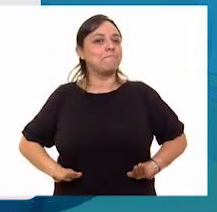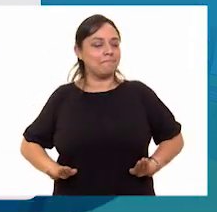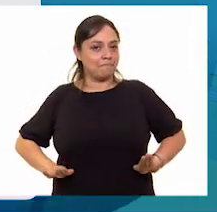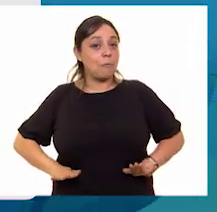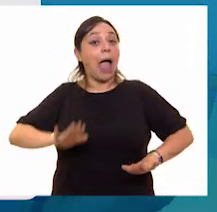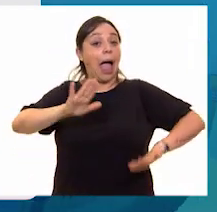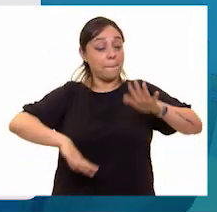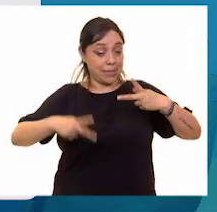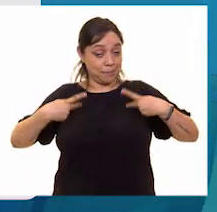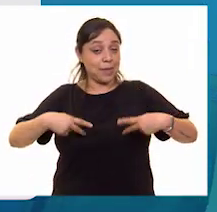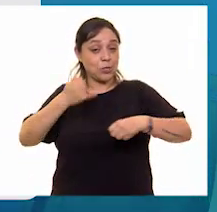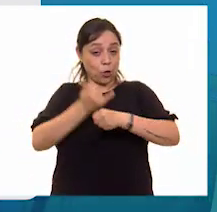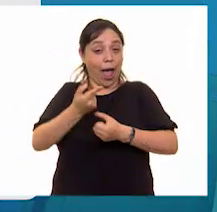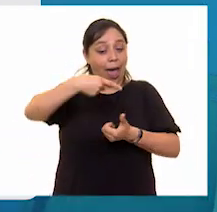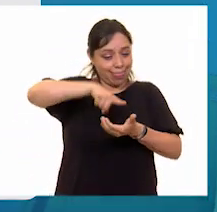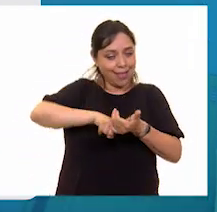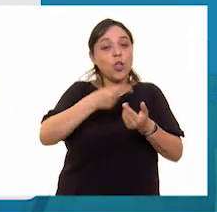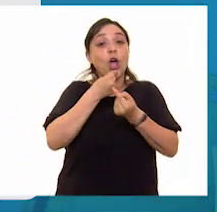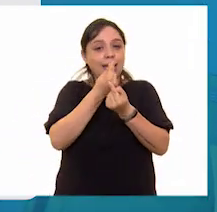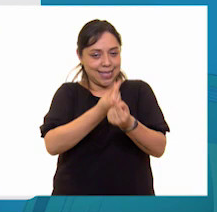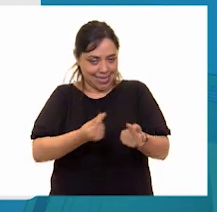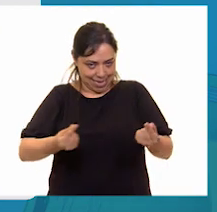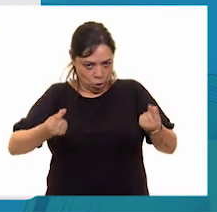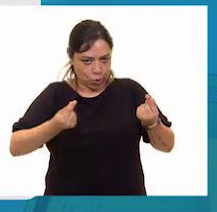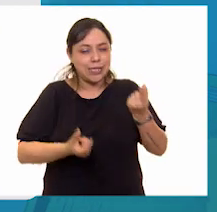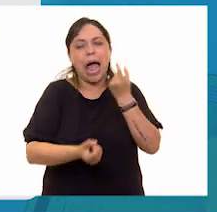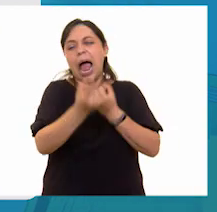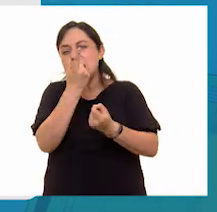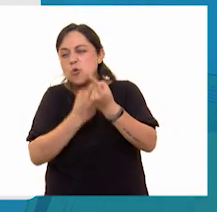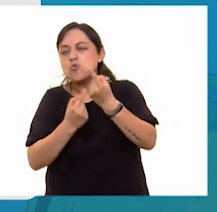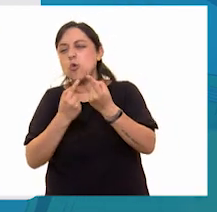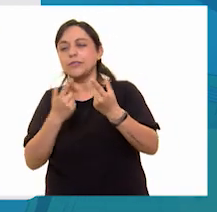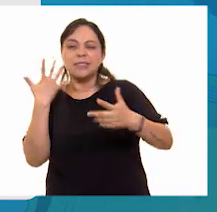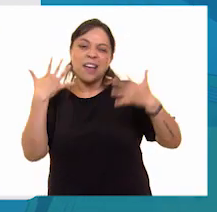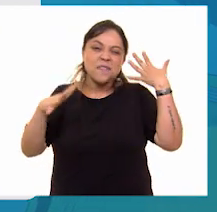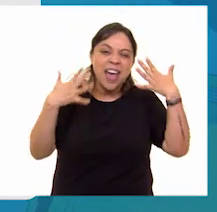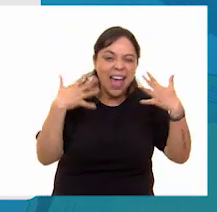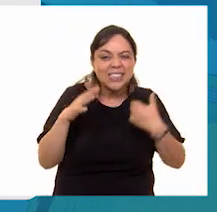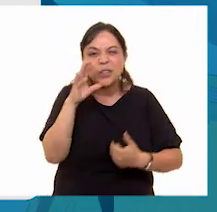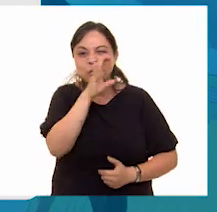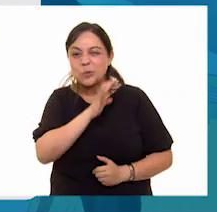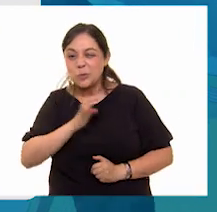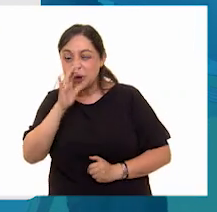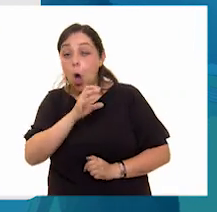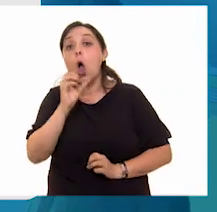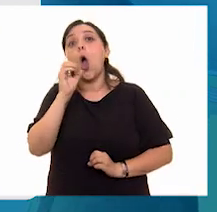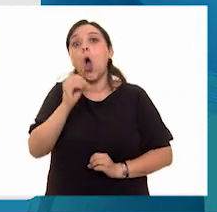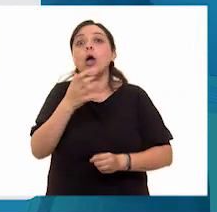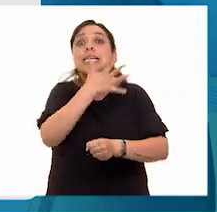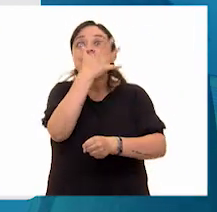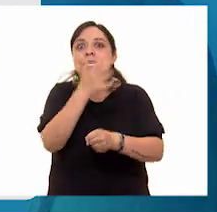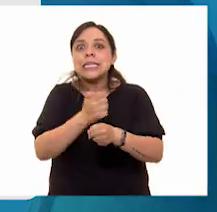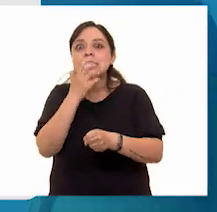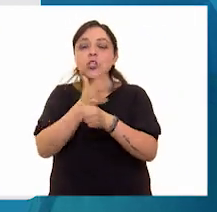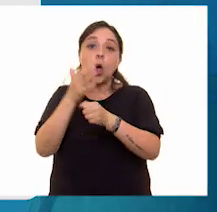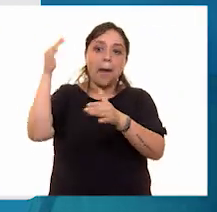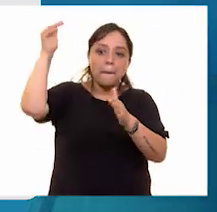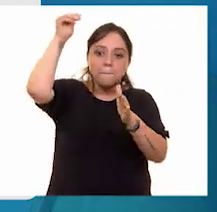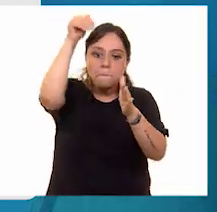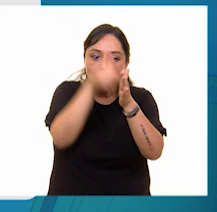veces son niños también. Algunos niños que son traviesos o muy curiosos o que reprobaron quinto de